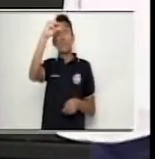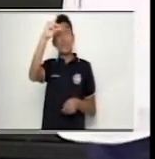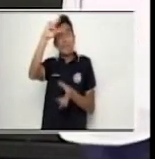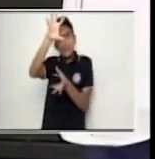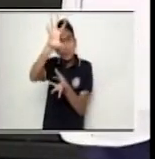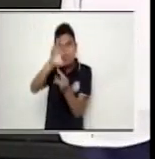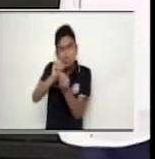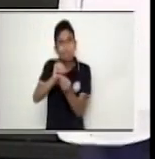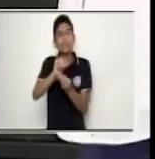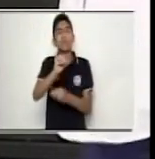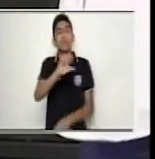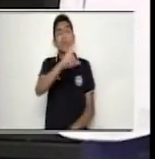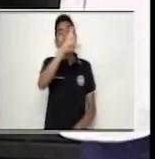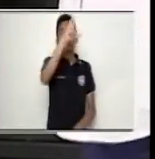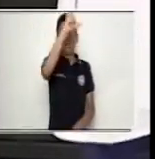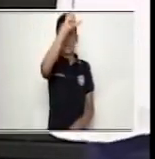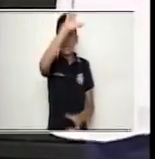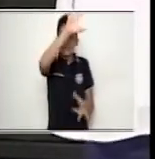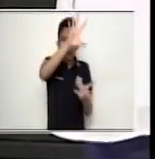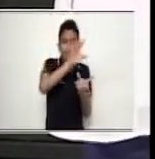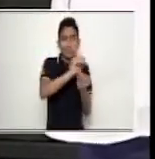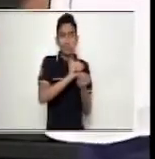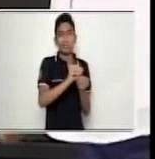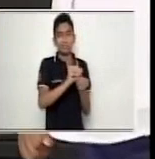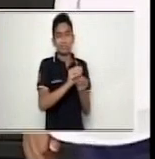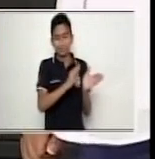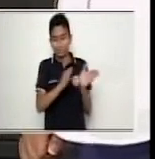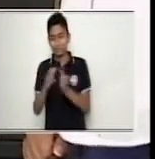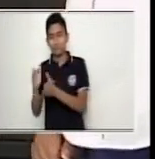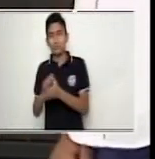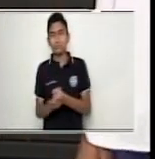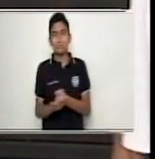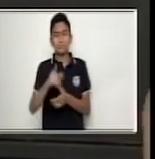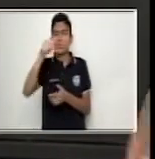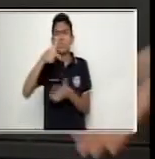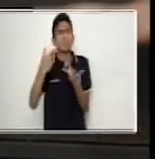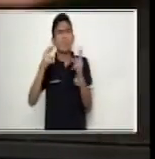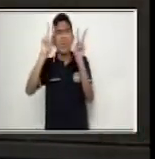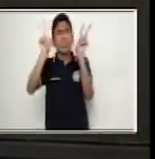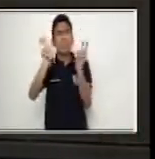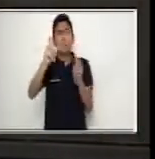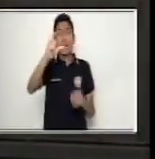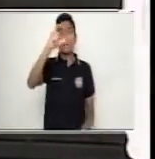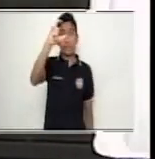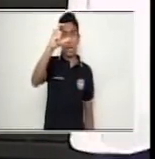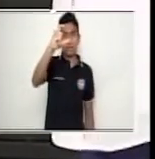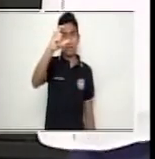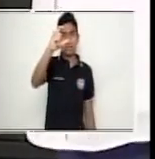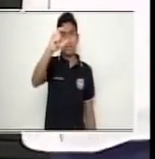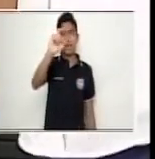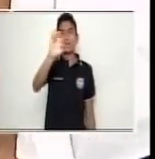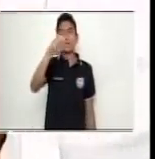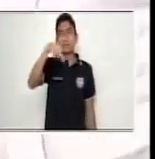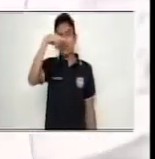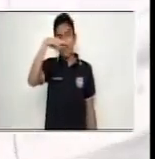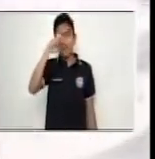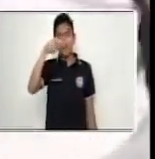decena bajo decena. Y ahora nos corresponden las centenas. En las centenas tenemos